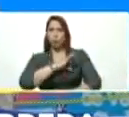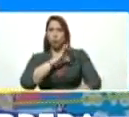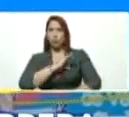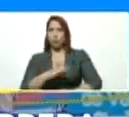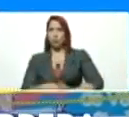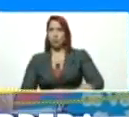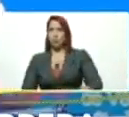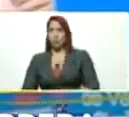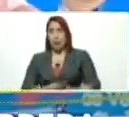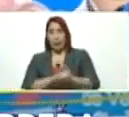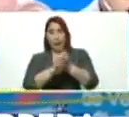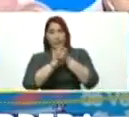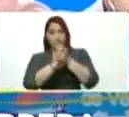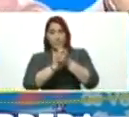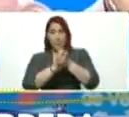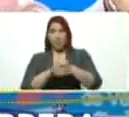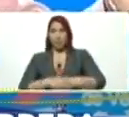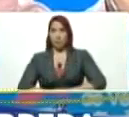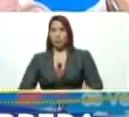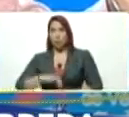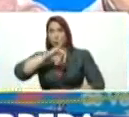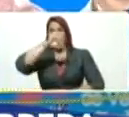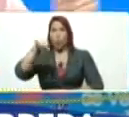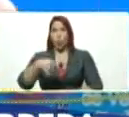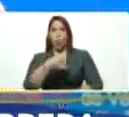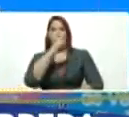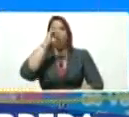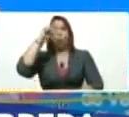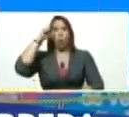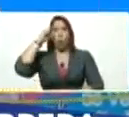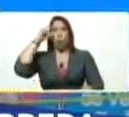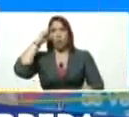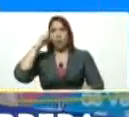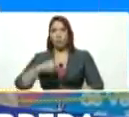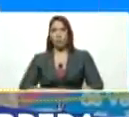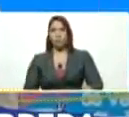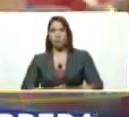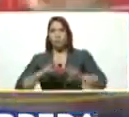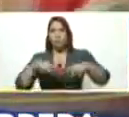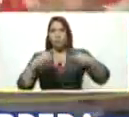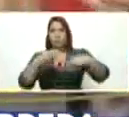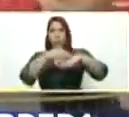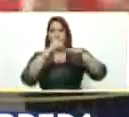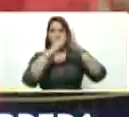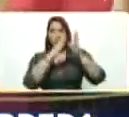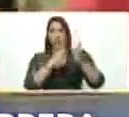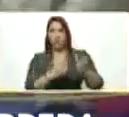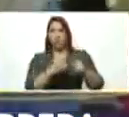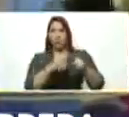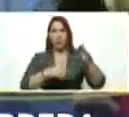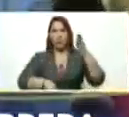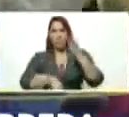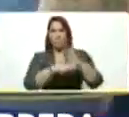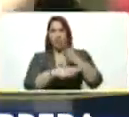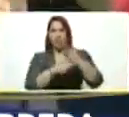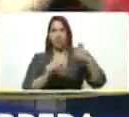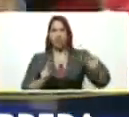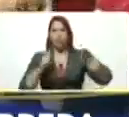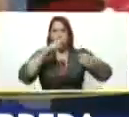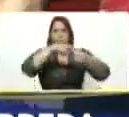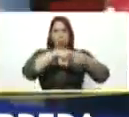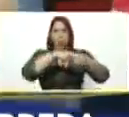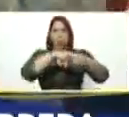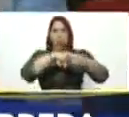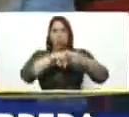Sociales al compañero Jorge Arriaza, nuevo ministro, para que vaya a la unión de